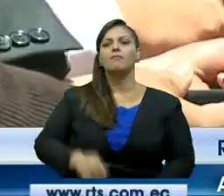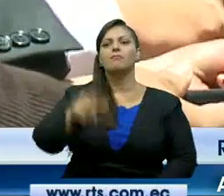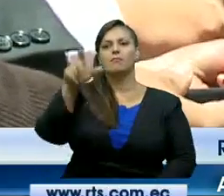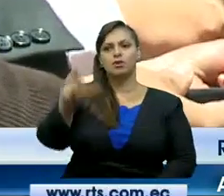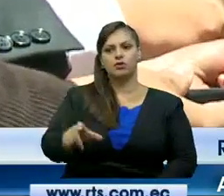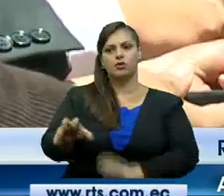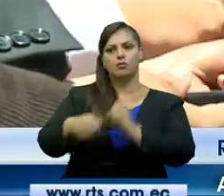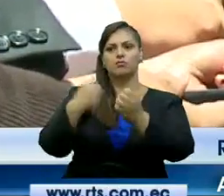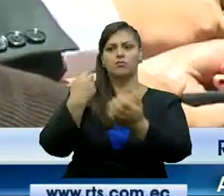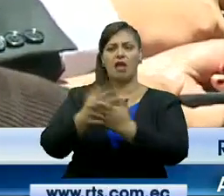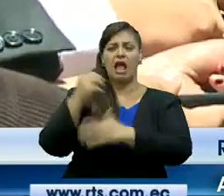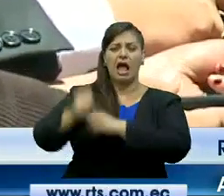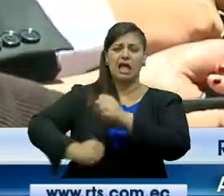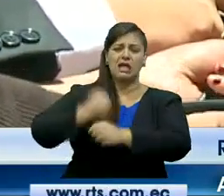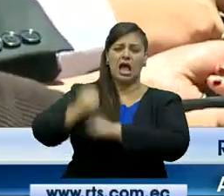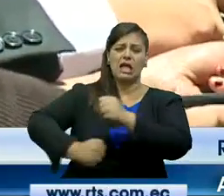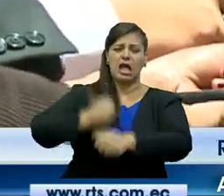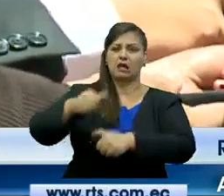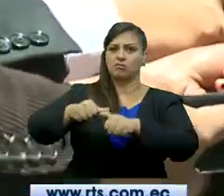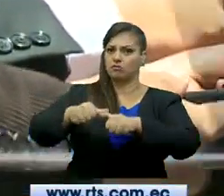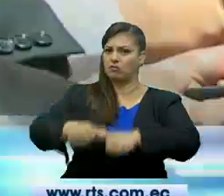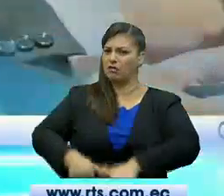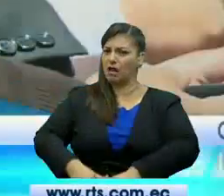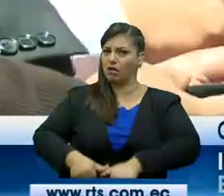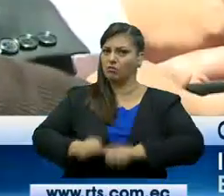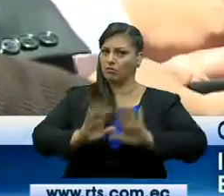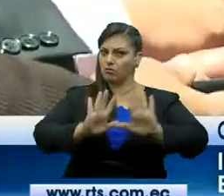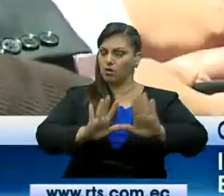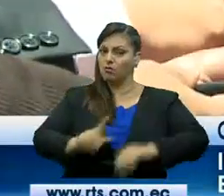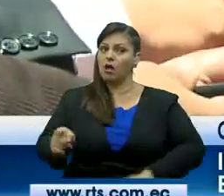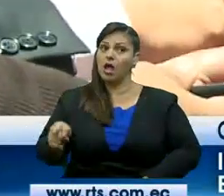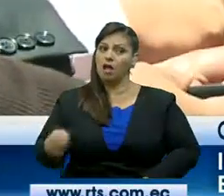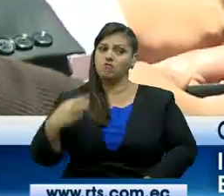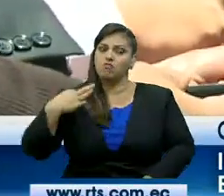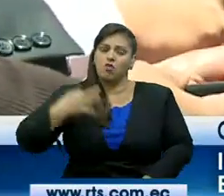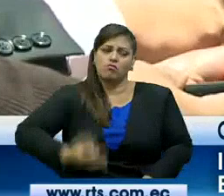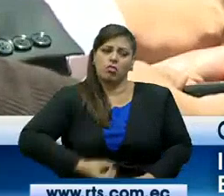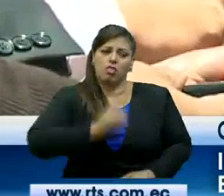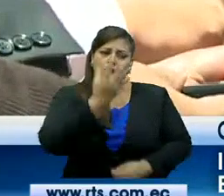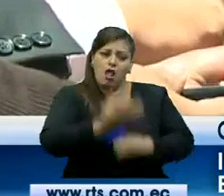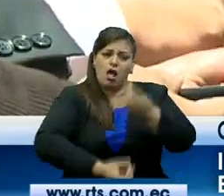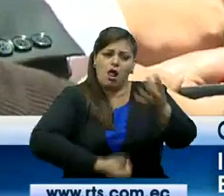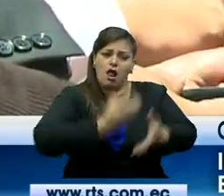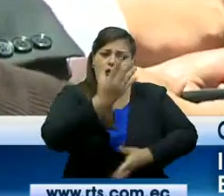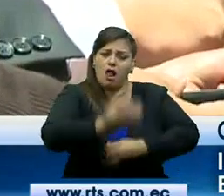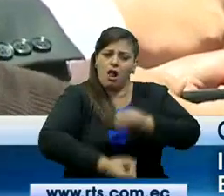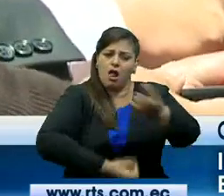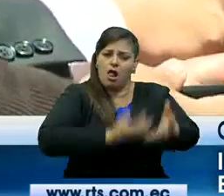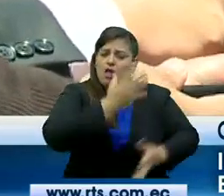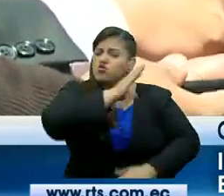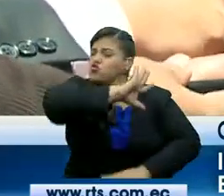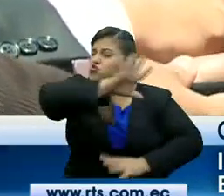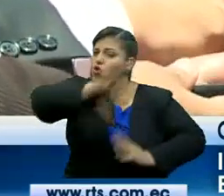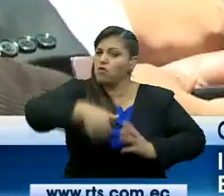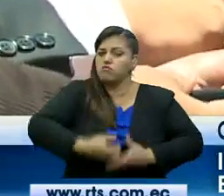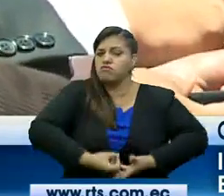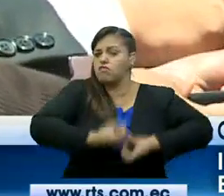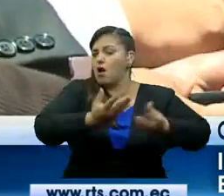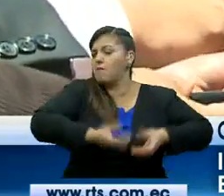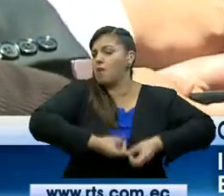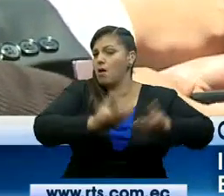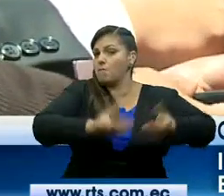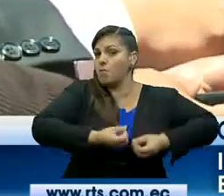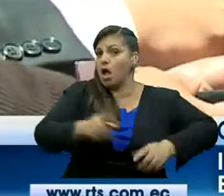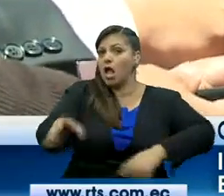penas significantes. Sin la información que nosotros confirmamos y presentamos, sirve para que la Fiscalía General